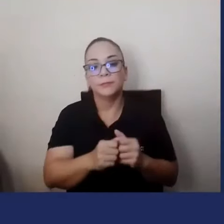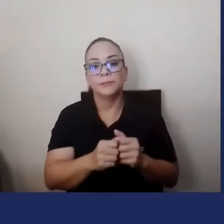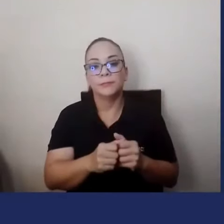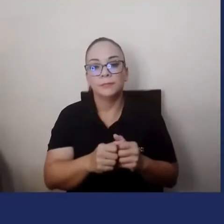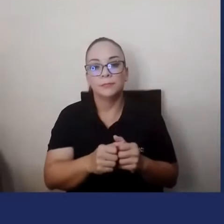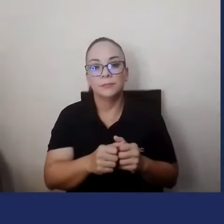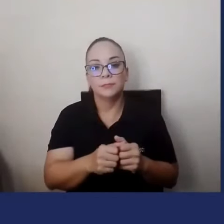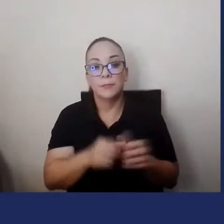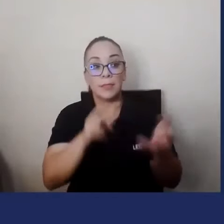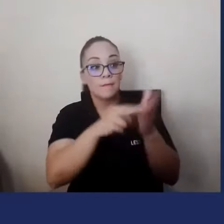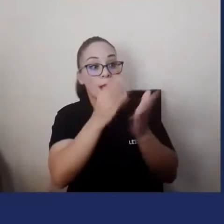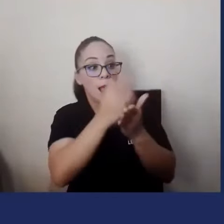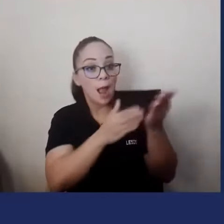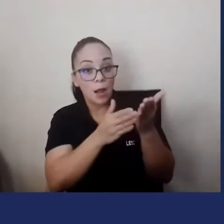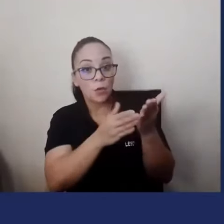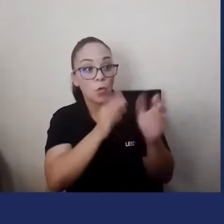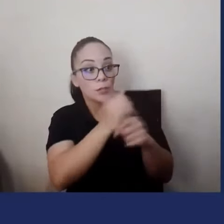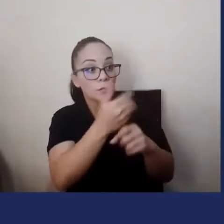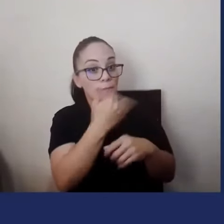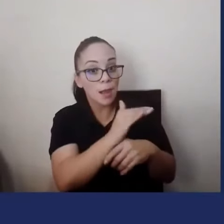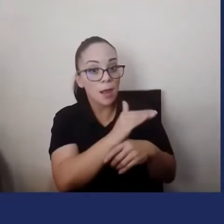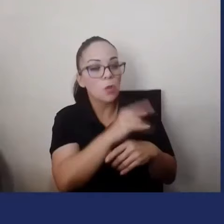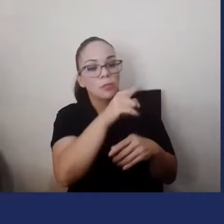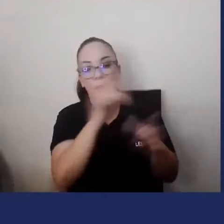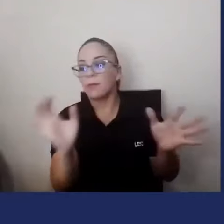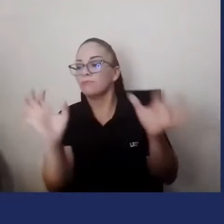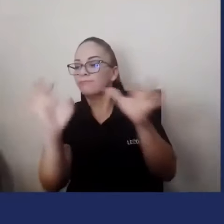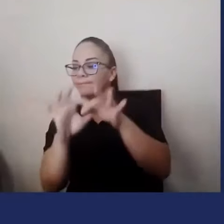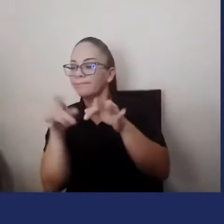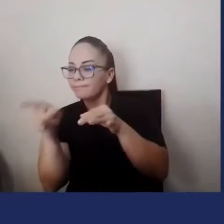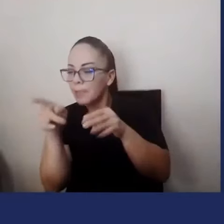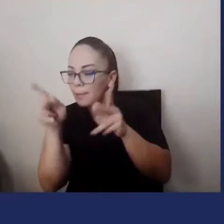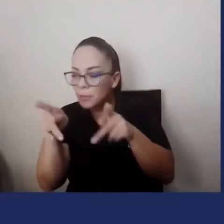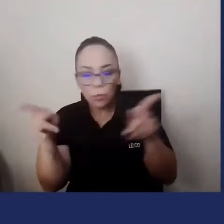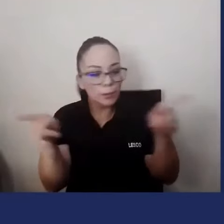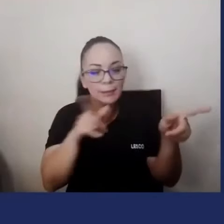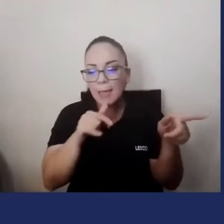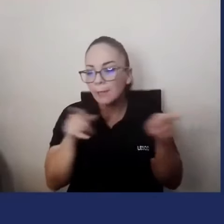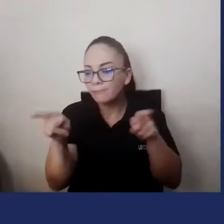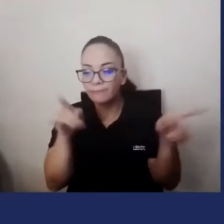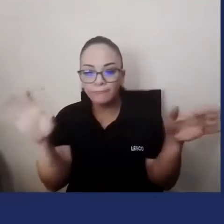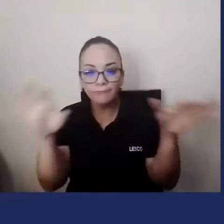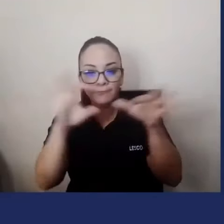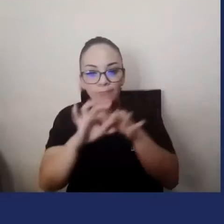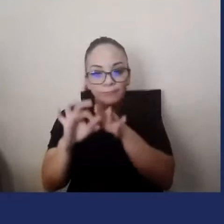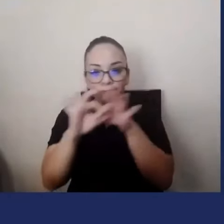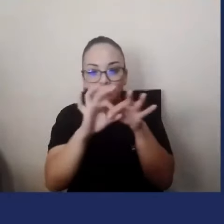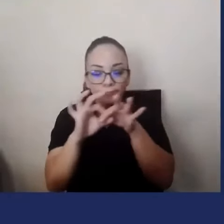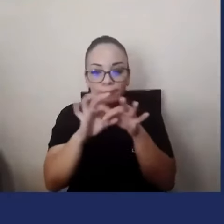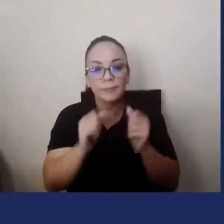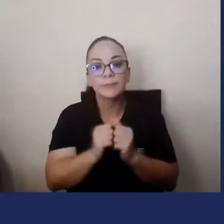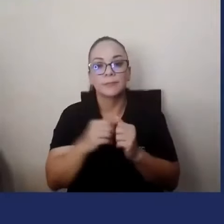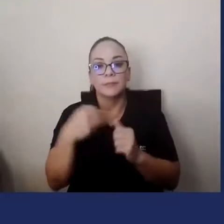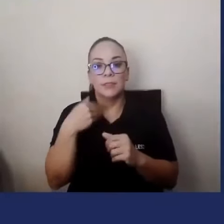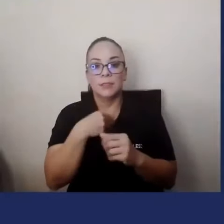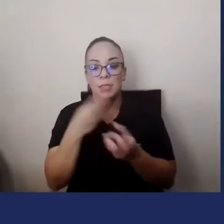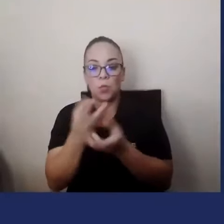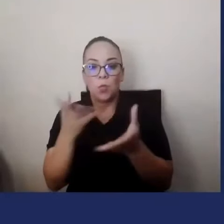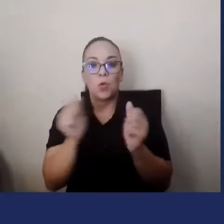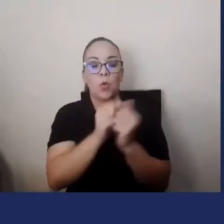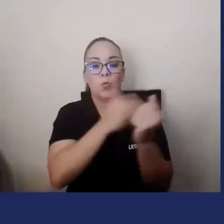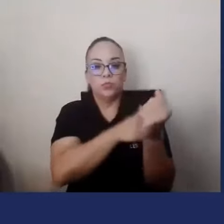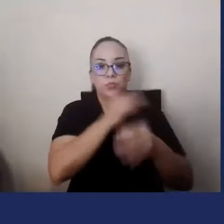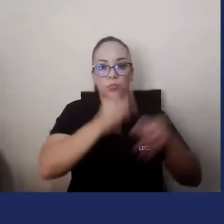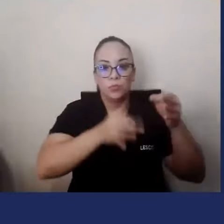persona determinada a través de una investigación judicial con una dirección funcional del Ministerio Público. Y ahí es donde tenemos que